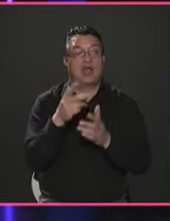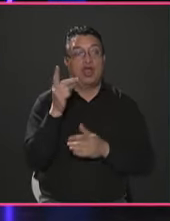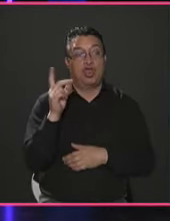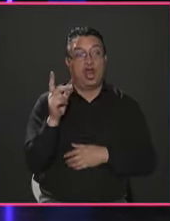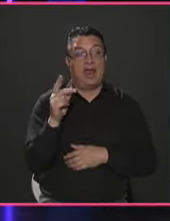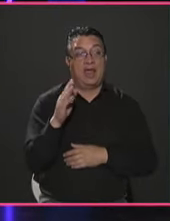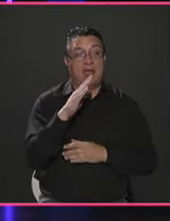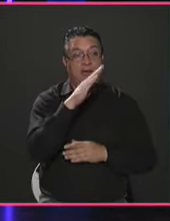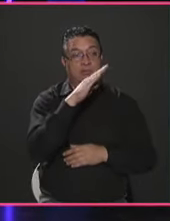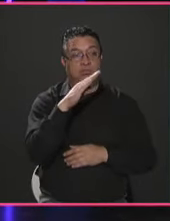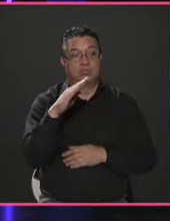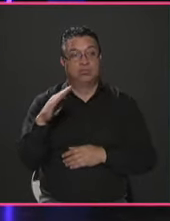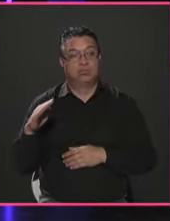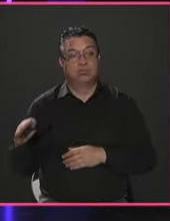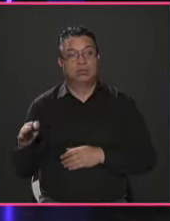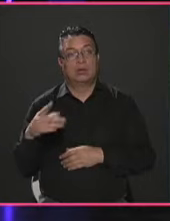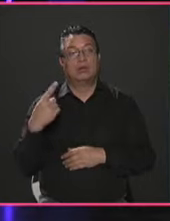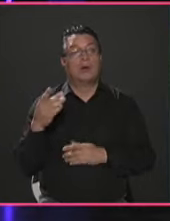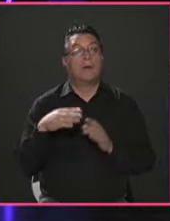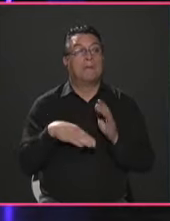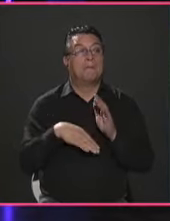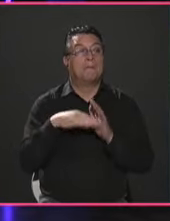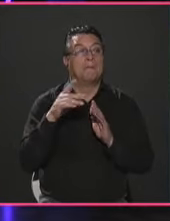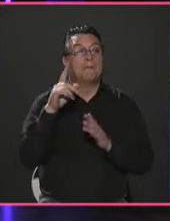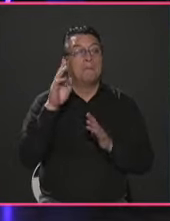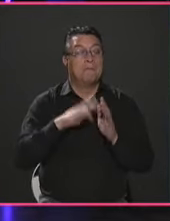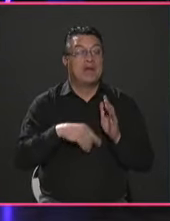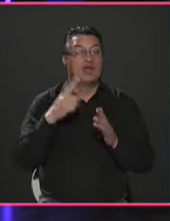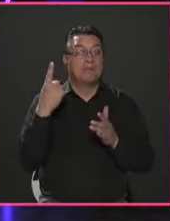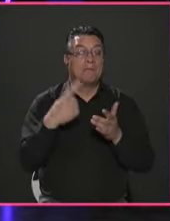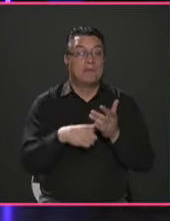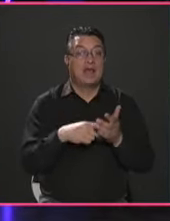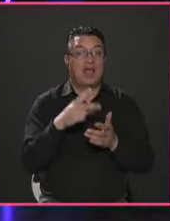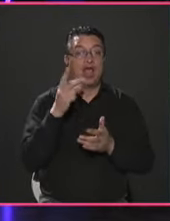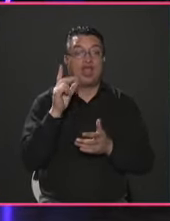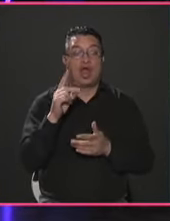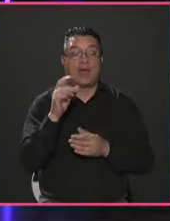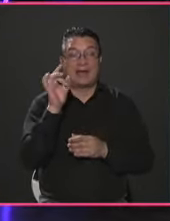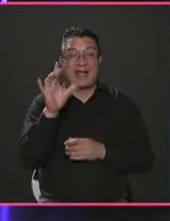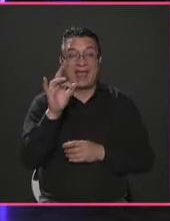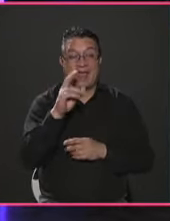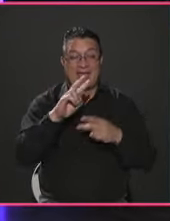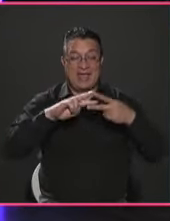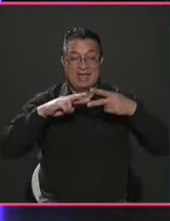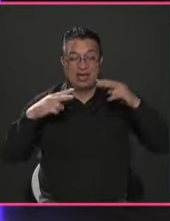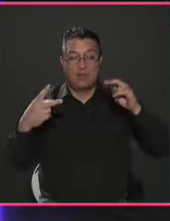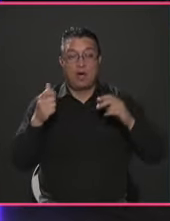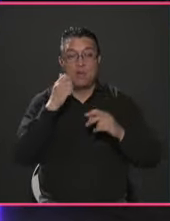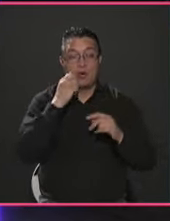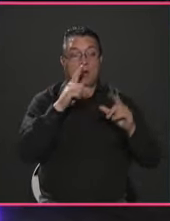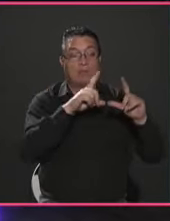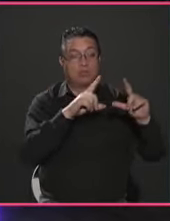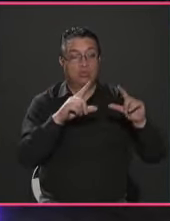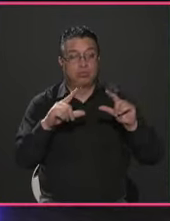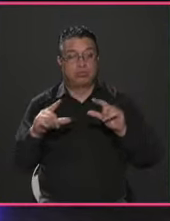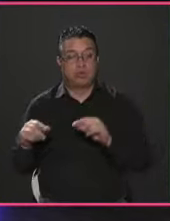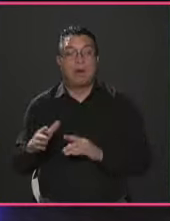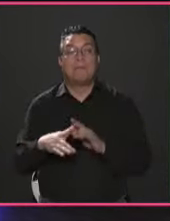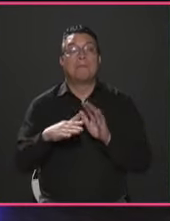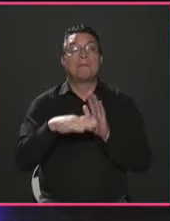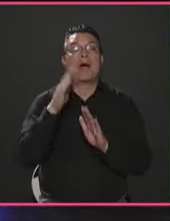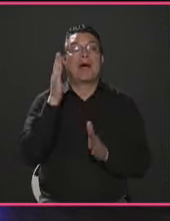eh hacia menos de $1,000 por cada genomo humano podemos ver de que el avance y la baja del precio Es más